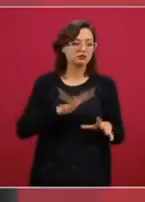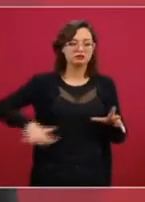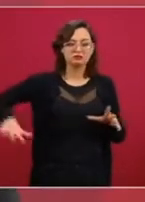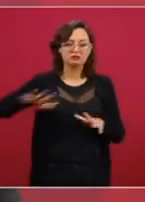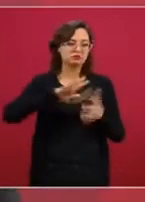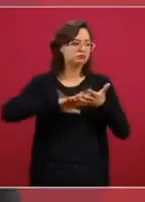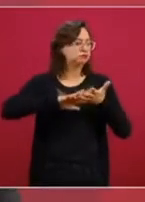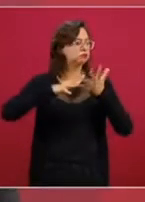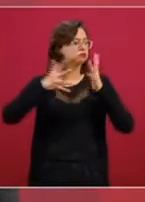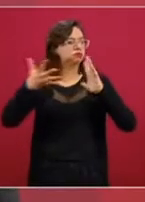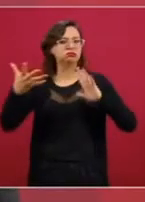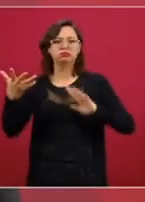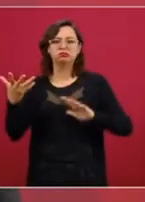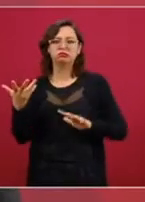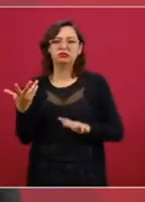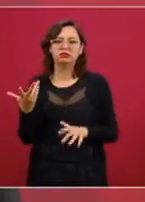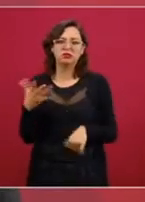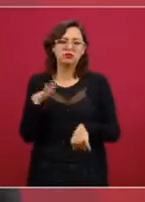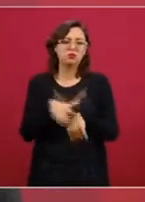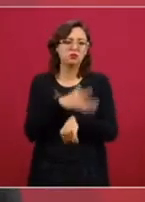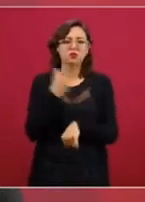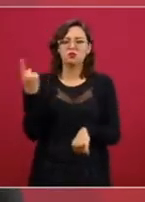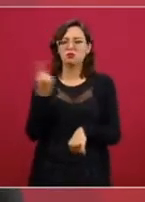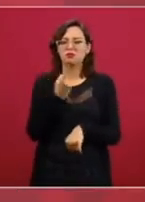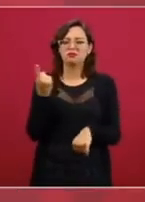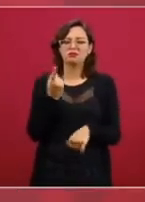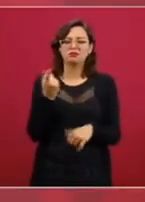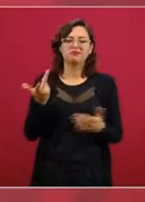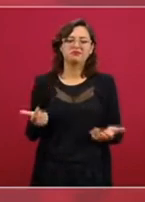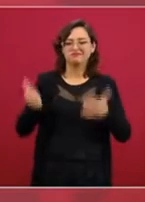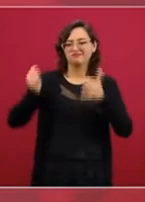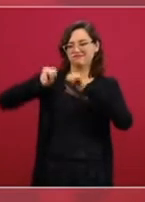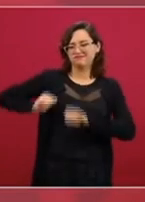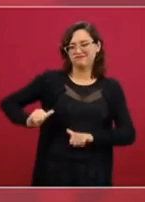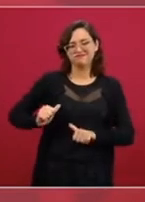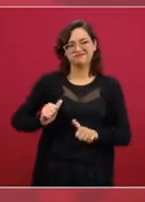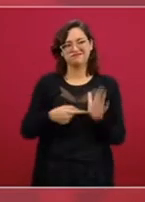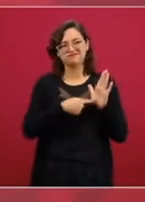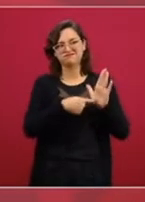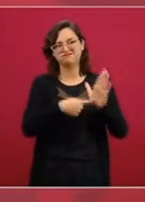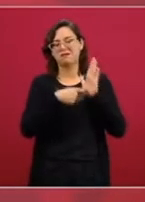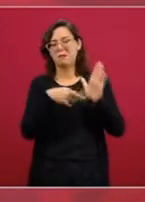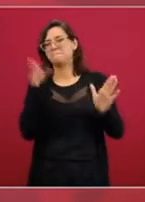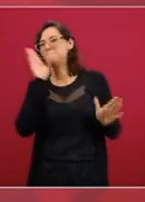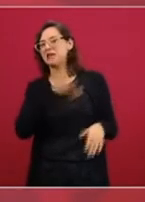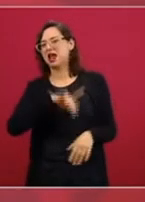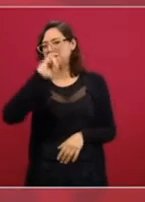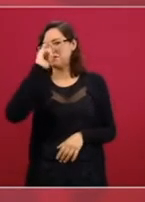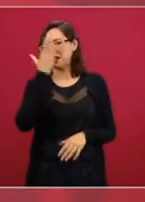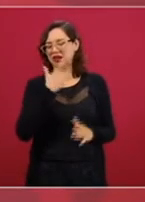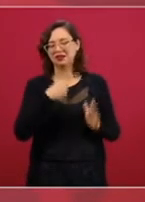porque dieron muy malos ejemplos las autoridades